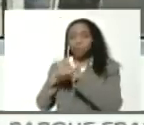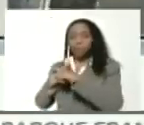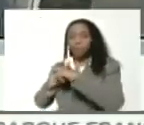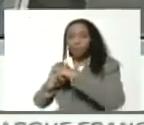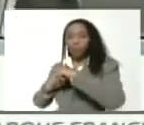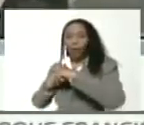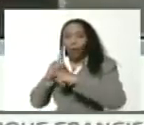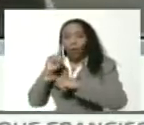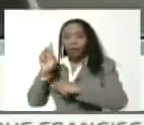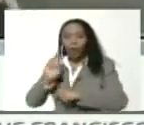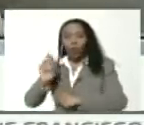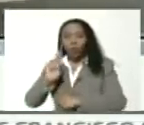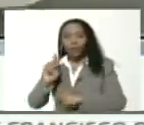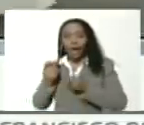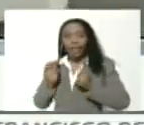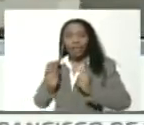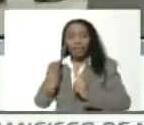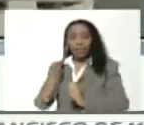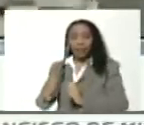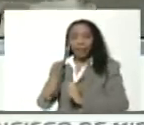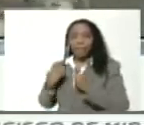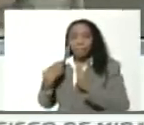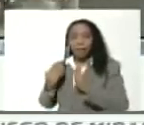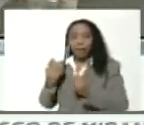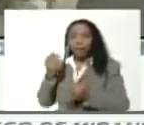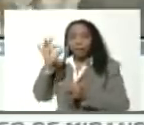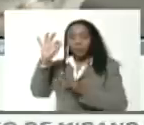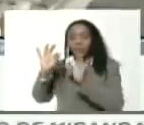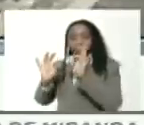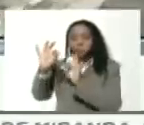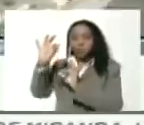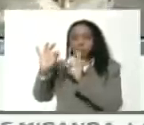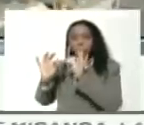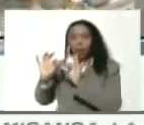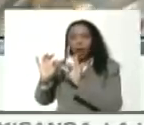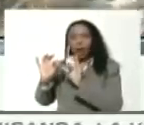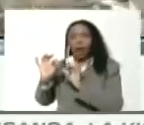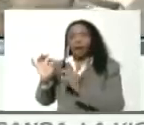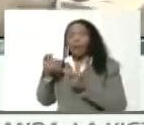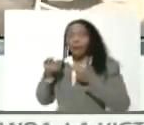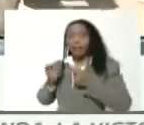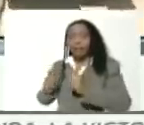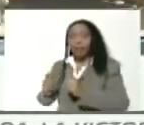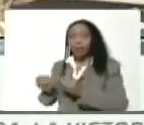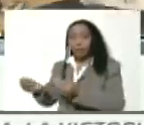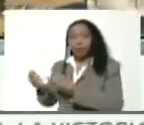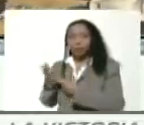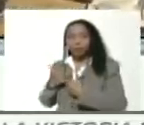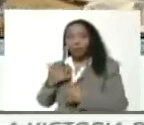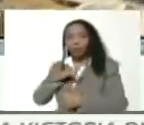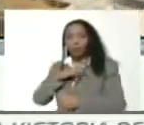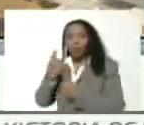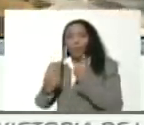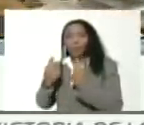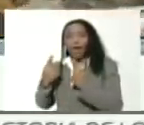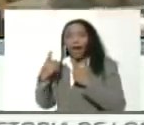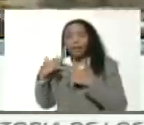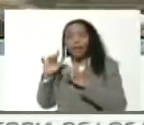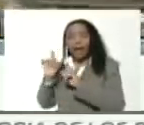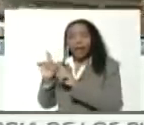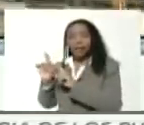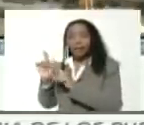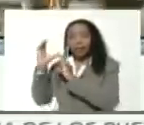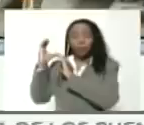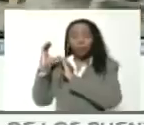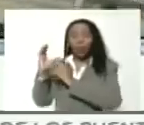también se utilizan en nuestras terapias intensivas para medir la efectividad del tratamiento que están recibiendo nuestros pacientes. Así que con este